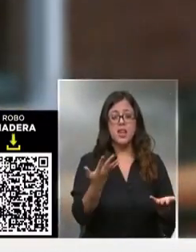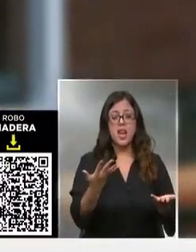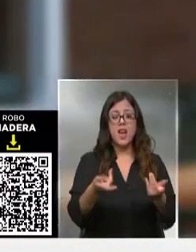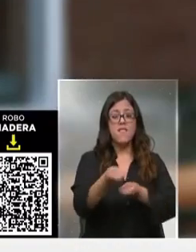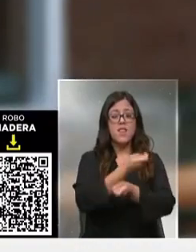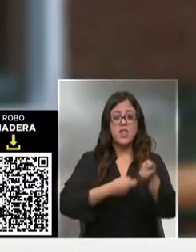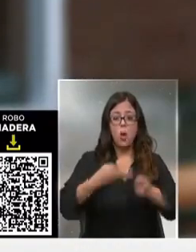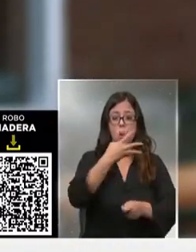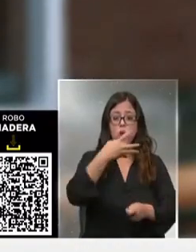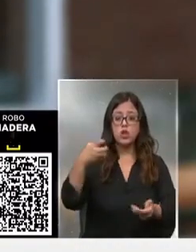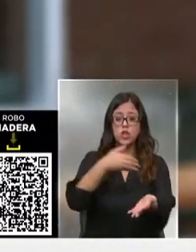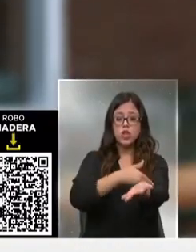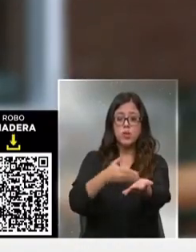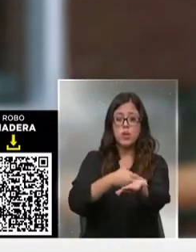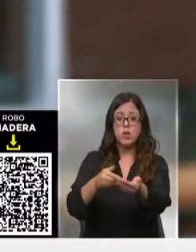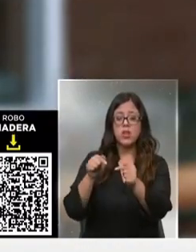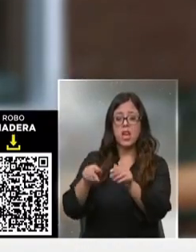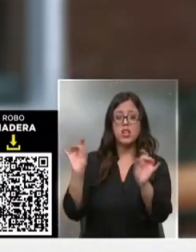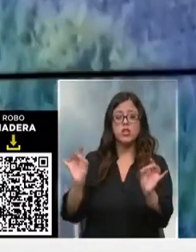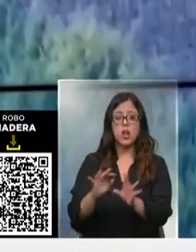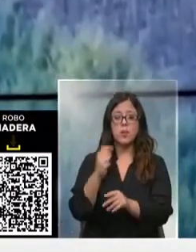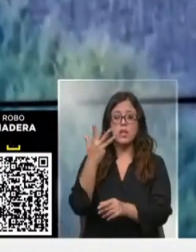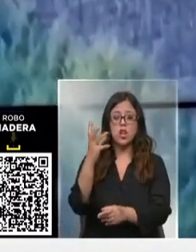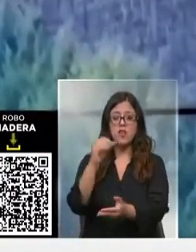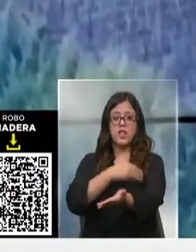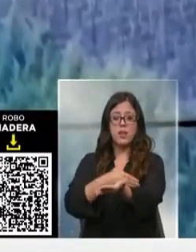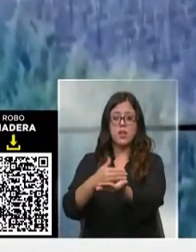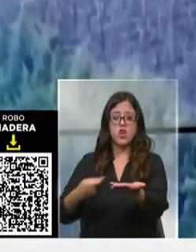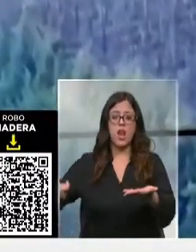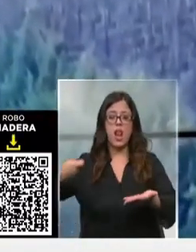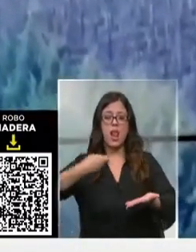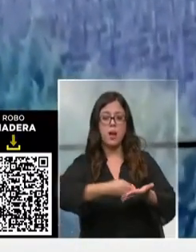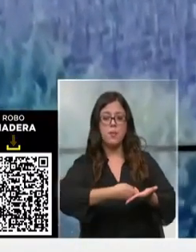millones y tuvo que disponer de él por la suma de 90 millones de pesos.